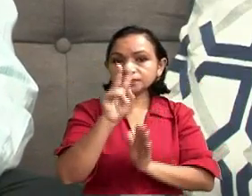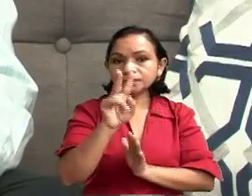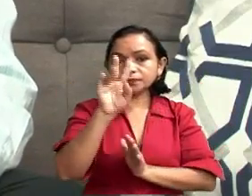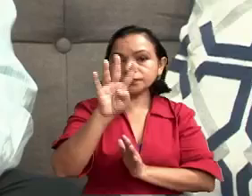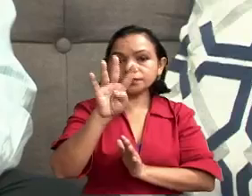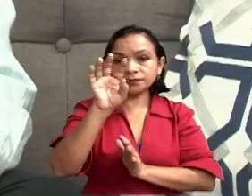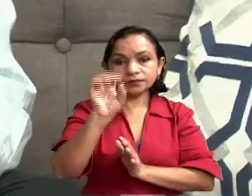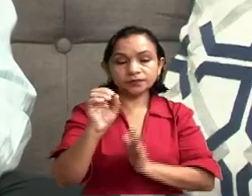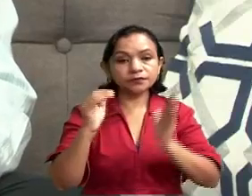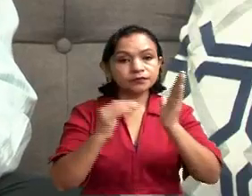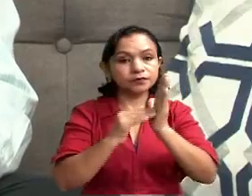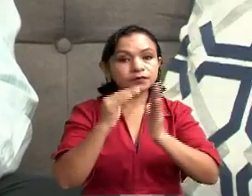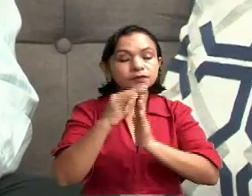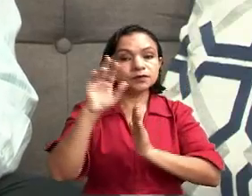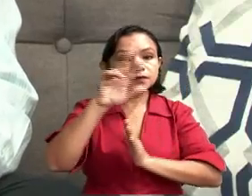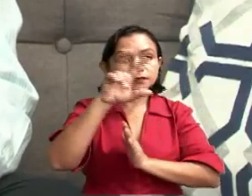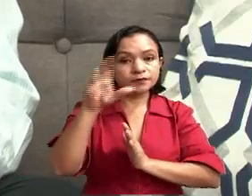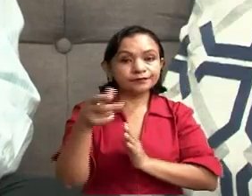26.240 millones de córdobas,